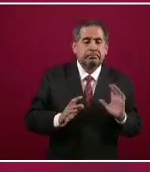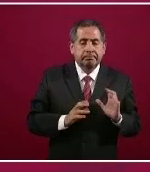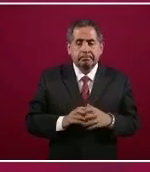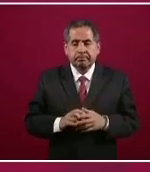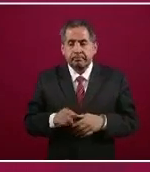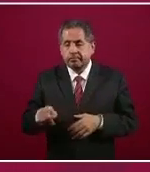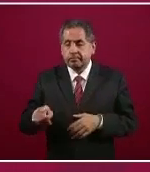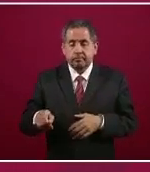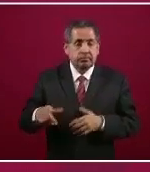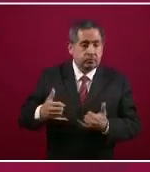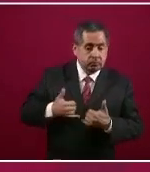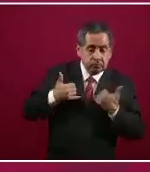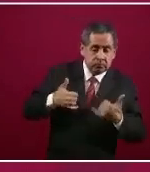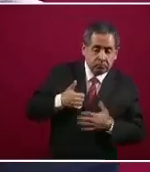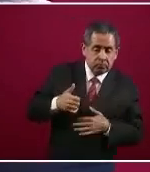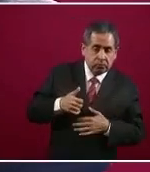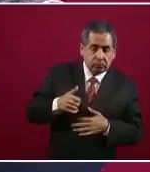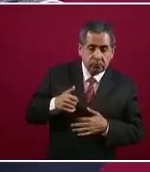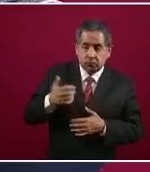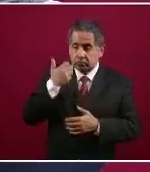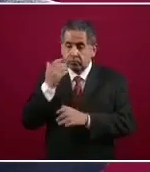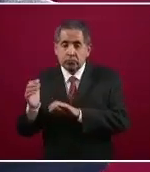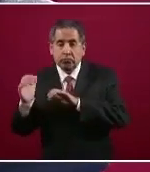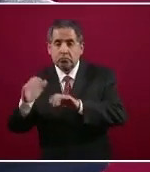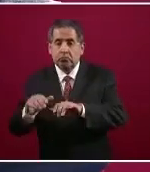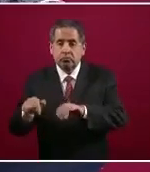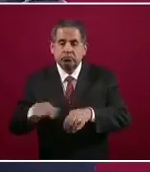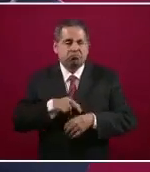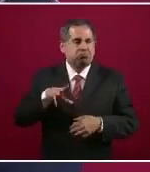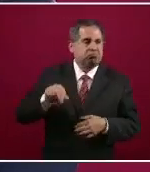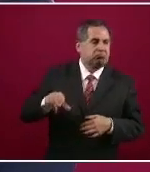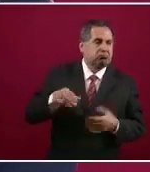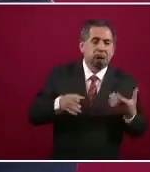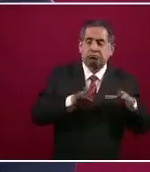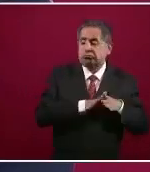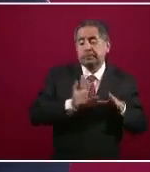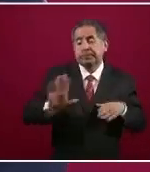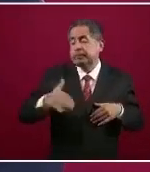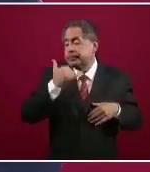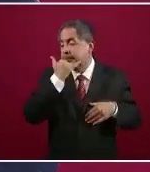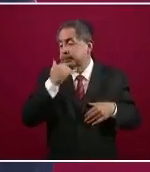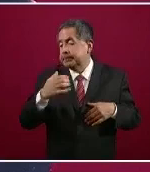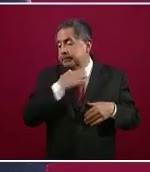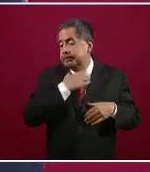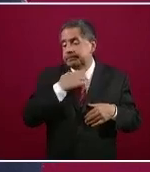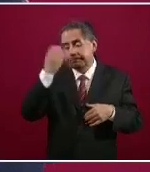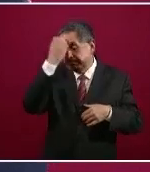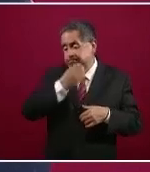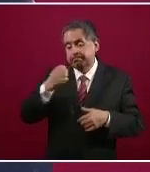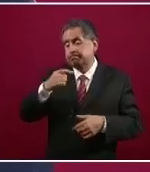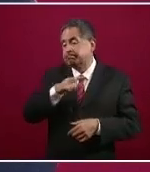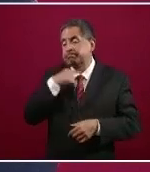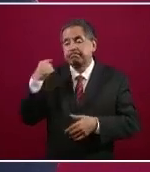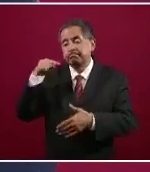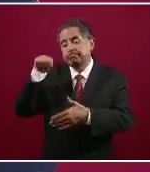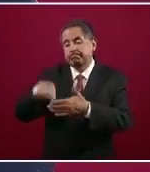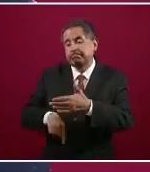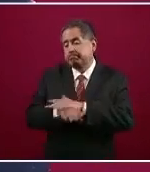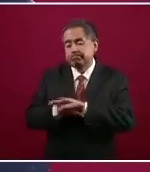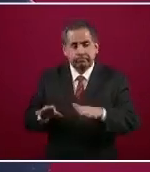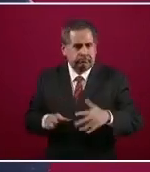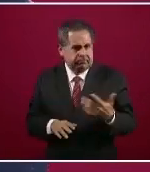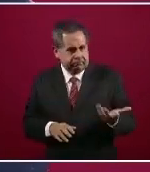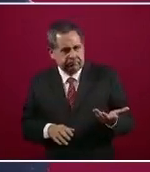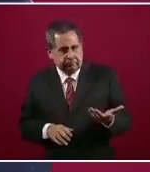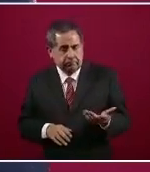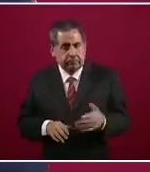rechazaban a los jóvenes que querían ingresar a las universidades con el pretexto de que no pasaban el examen de admisión, y en el caso